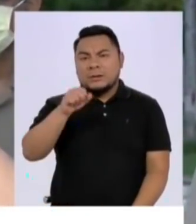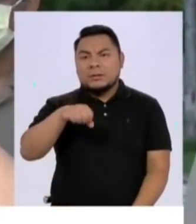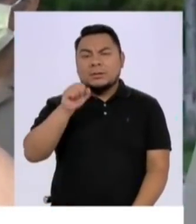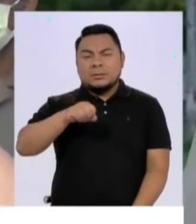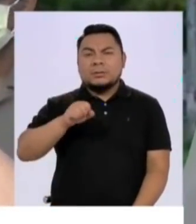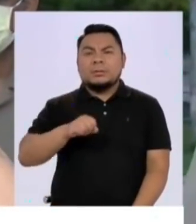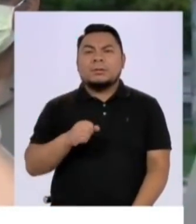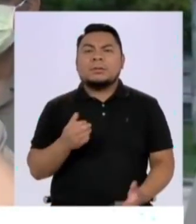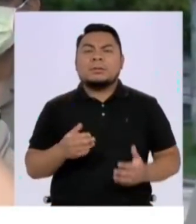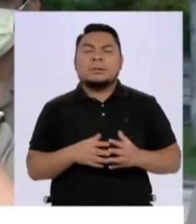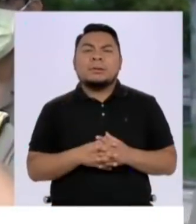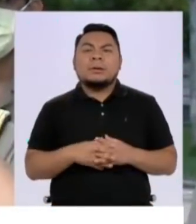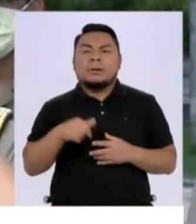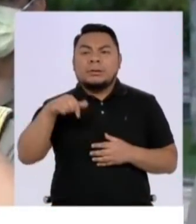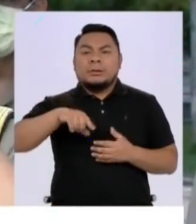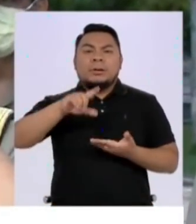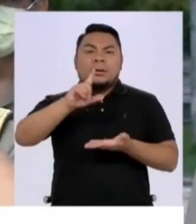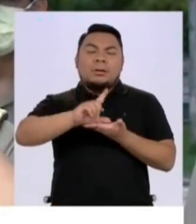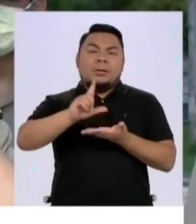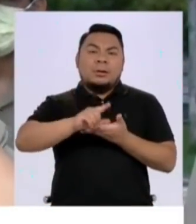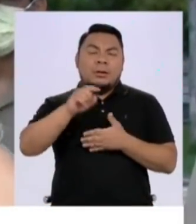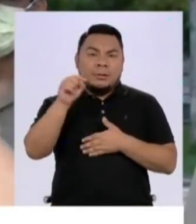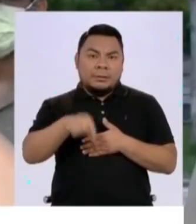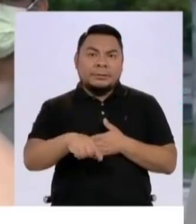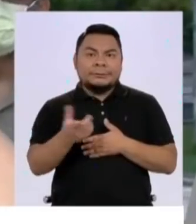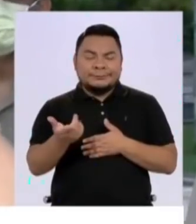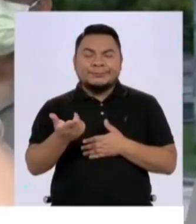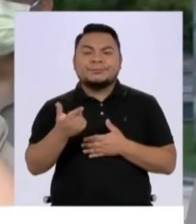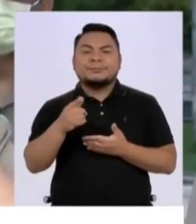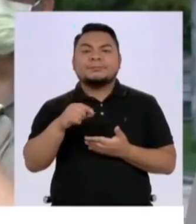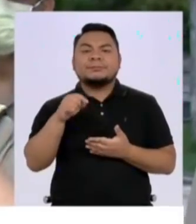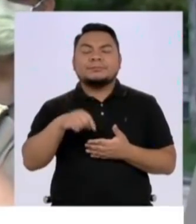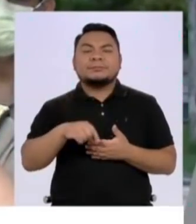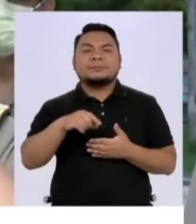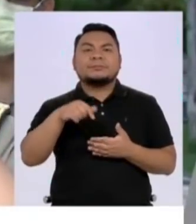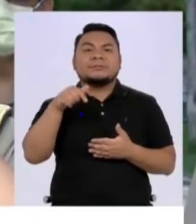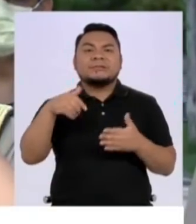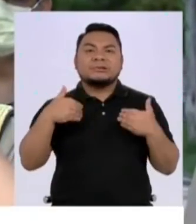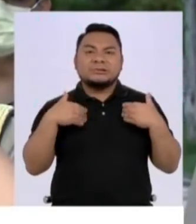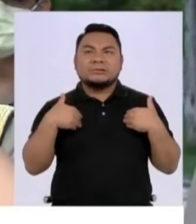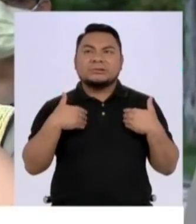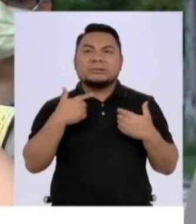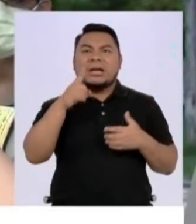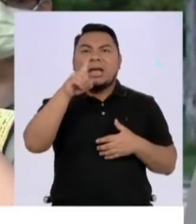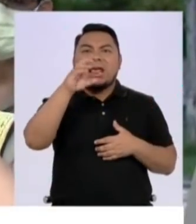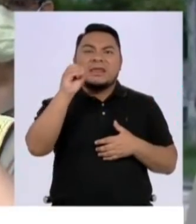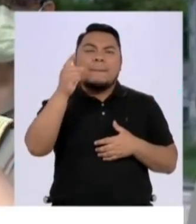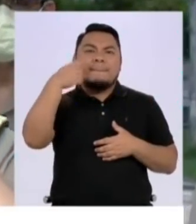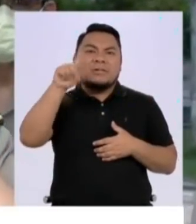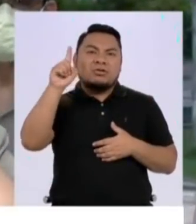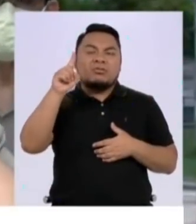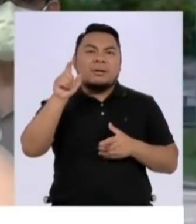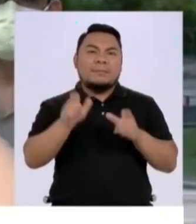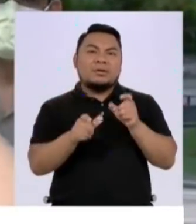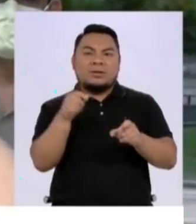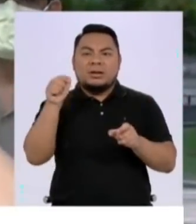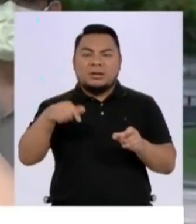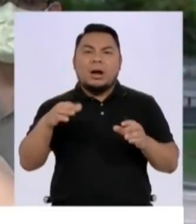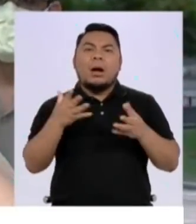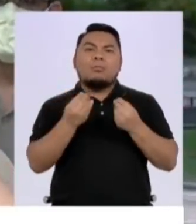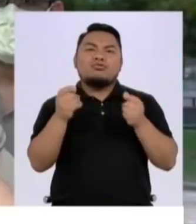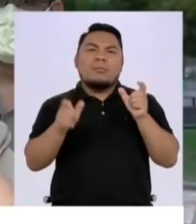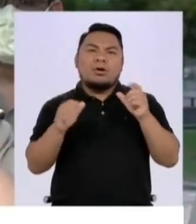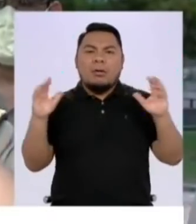Sí, efectivamente, Lima, la capital de nuestro país, tiene casi 10 millones de habitantes y acá se concentra, digamos, el grueso de